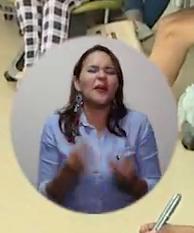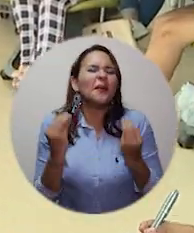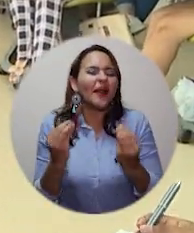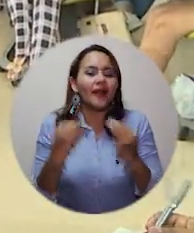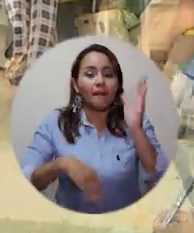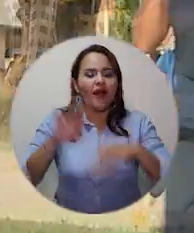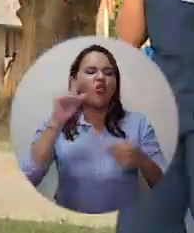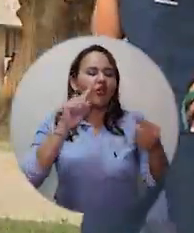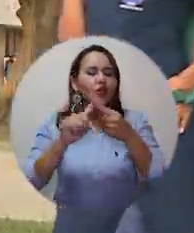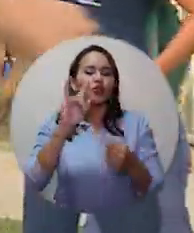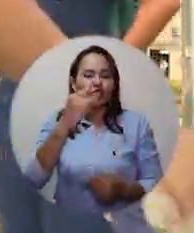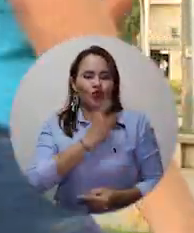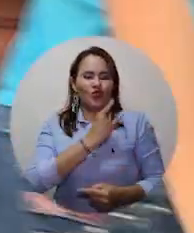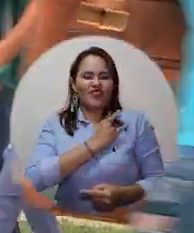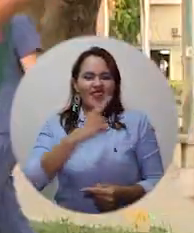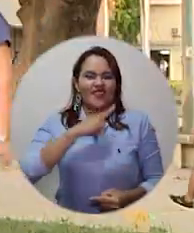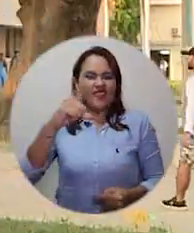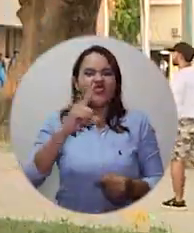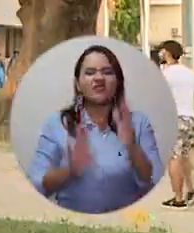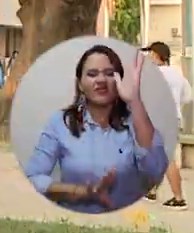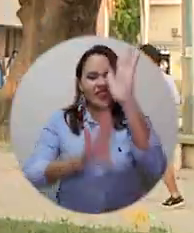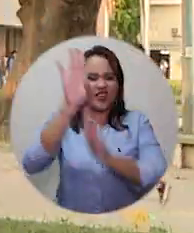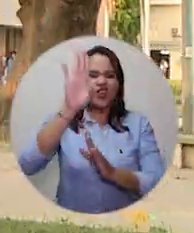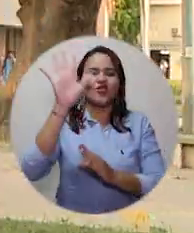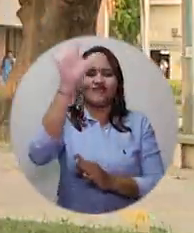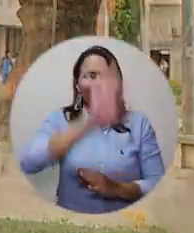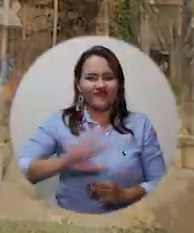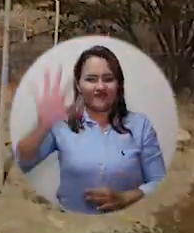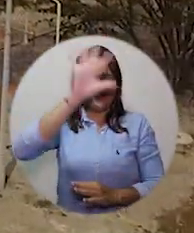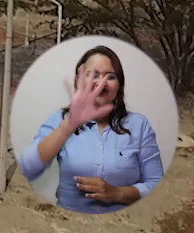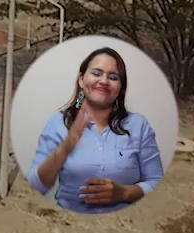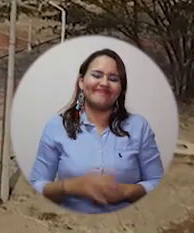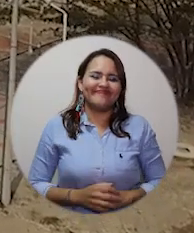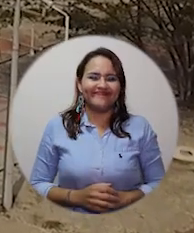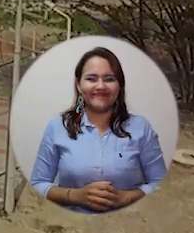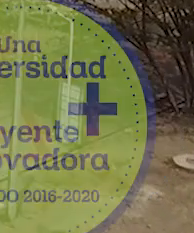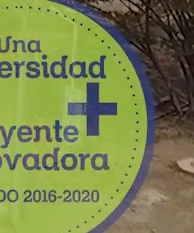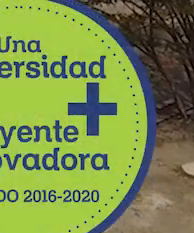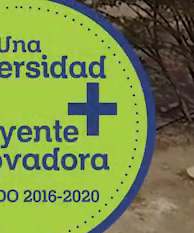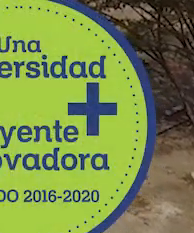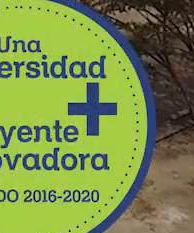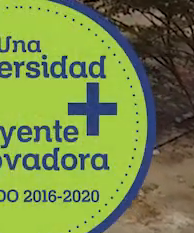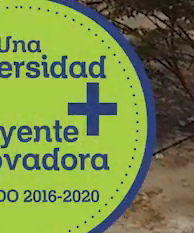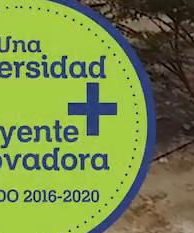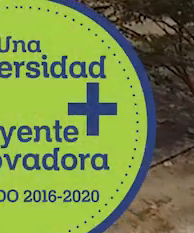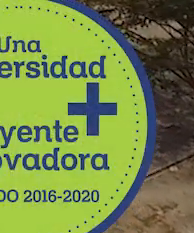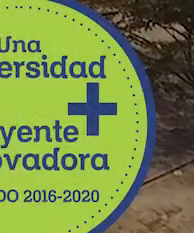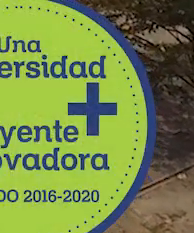convirtiéndose en una institución líder del desarrollo local y regional.